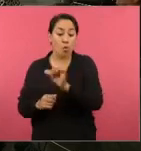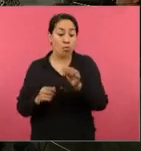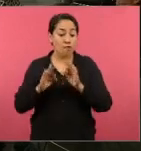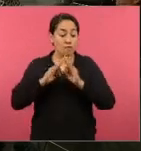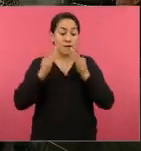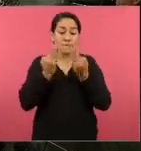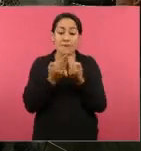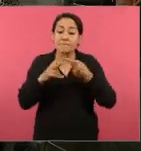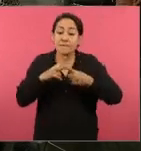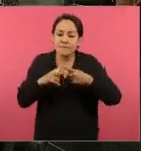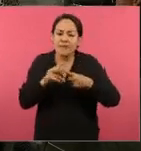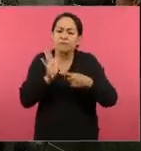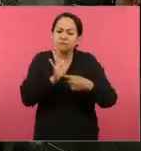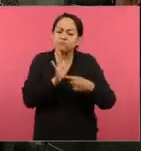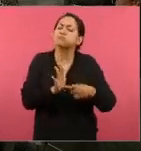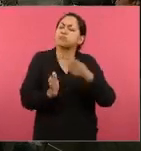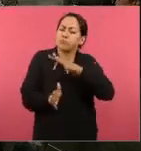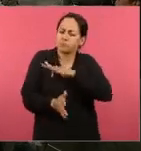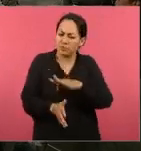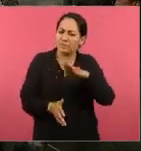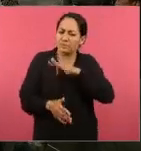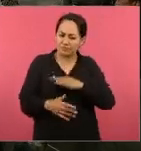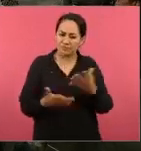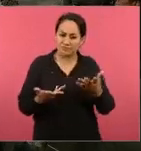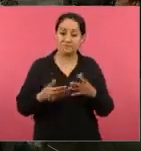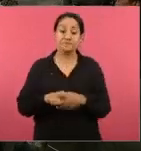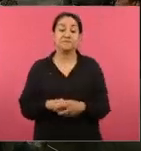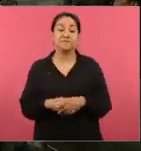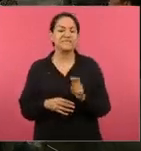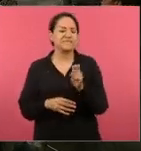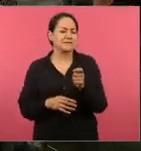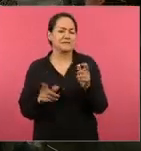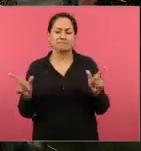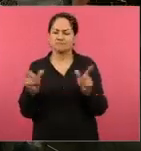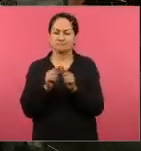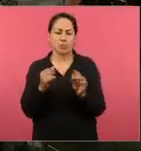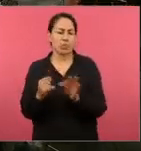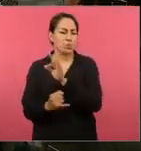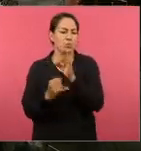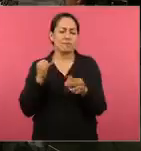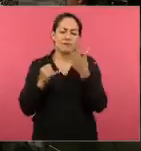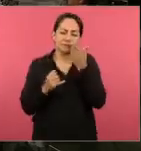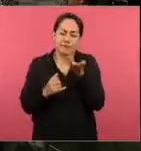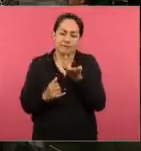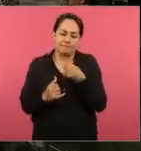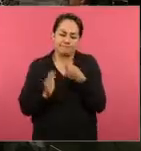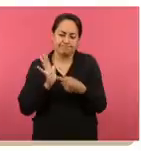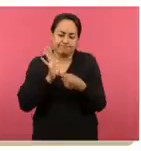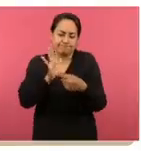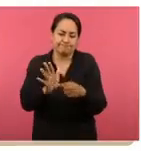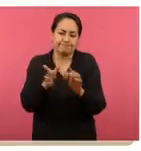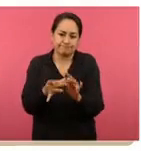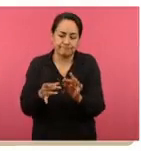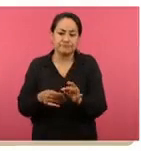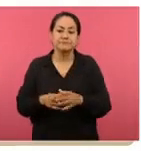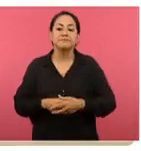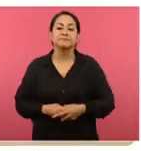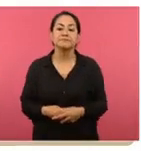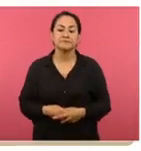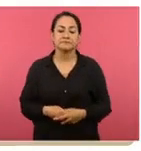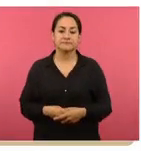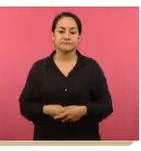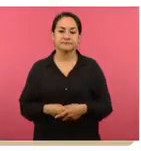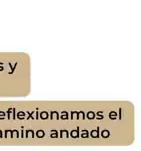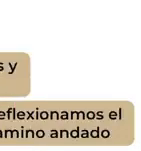matemático. Ya para terminar, solamente quiero hacer notar que hay unas formas de acercarse para